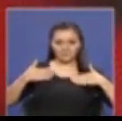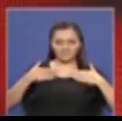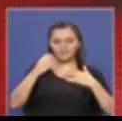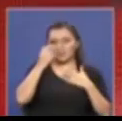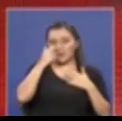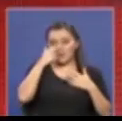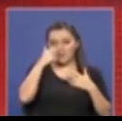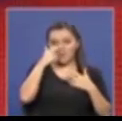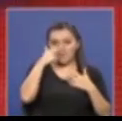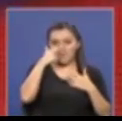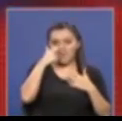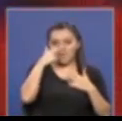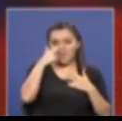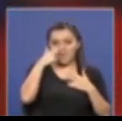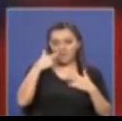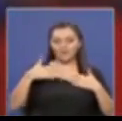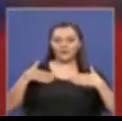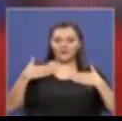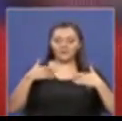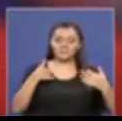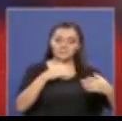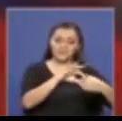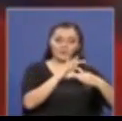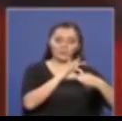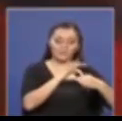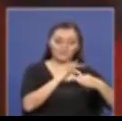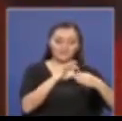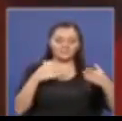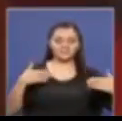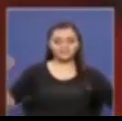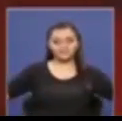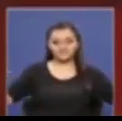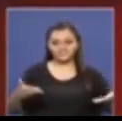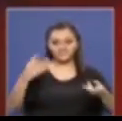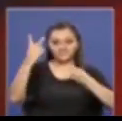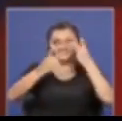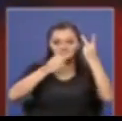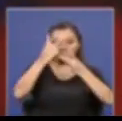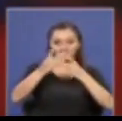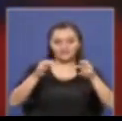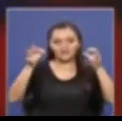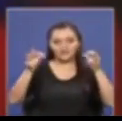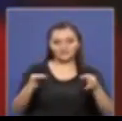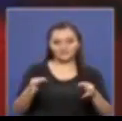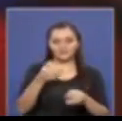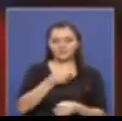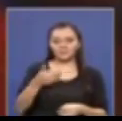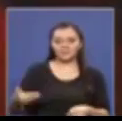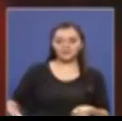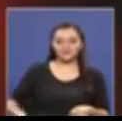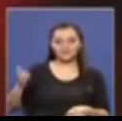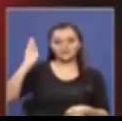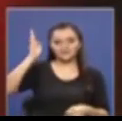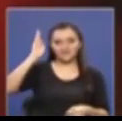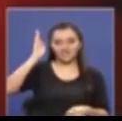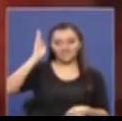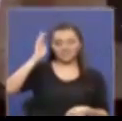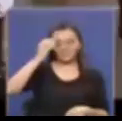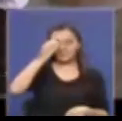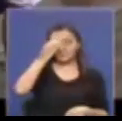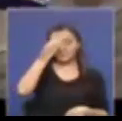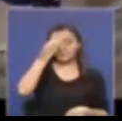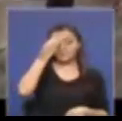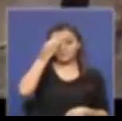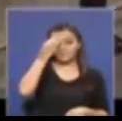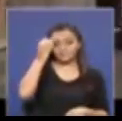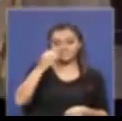mucho a esta compañera. Recibimos la visita oficial de la presidenta de Chile, nuestra querida